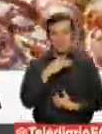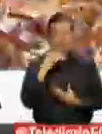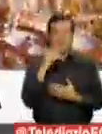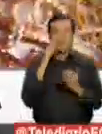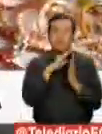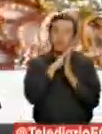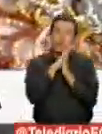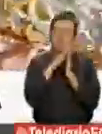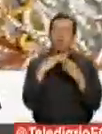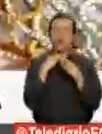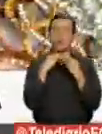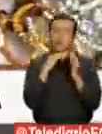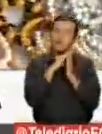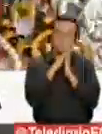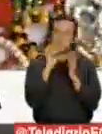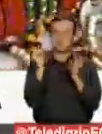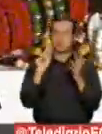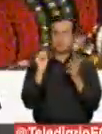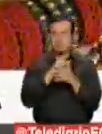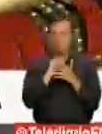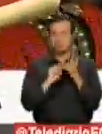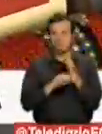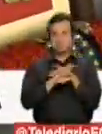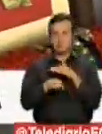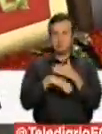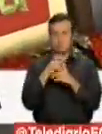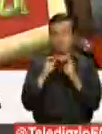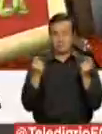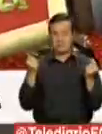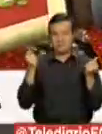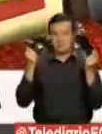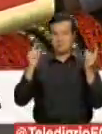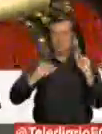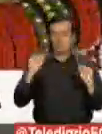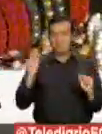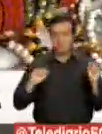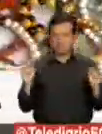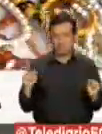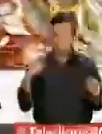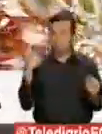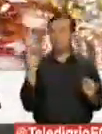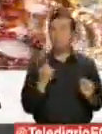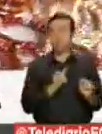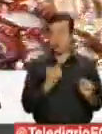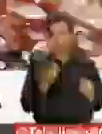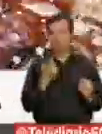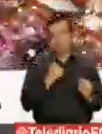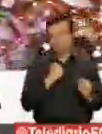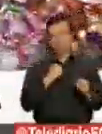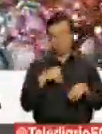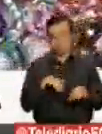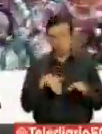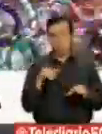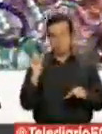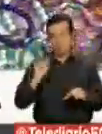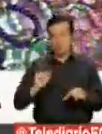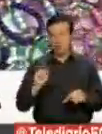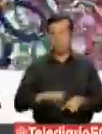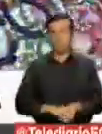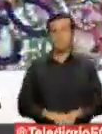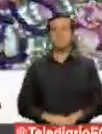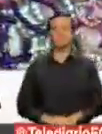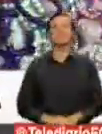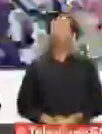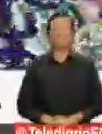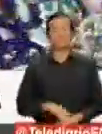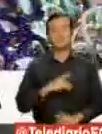de todo precio. Y como una vez más les digo, todos son precios de feria, porque nosotros somos los que fabricamos.